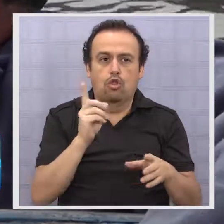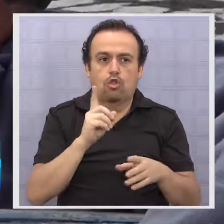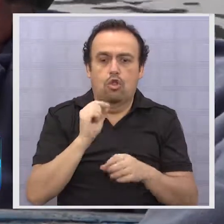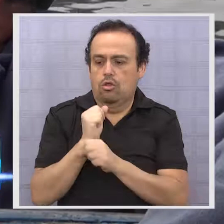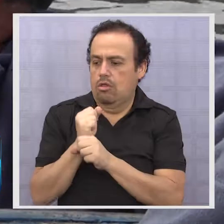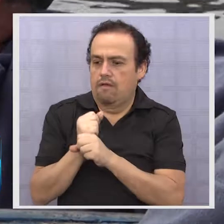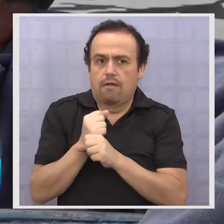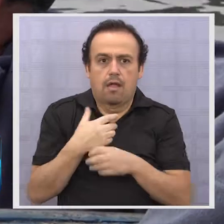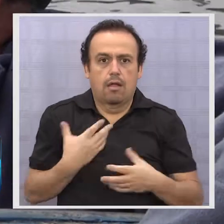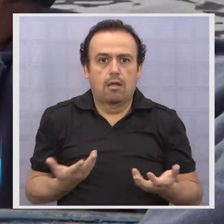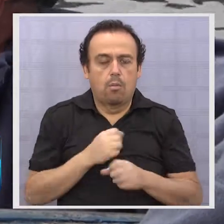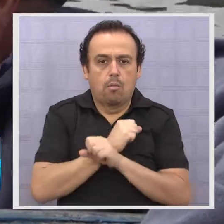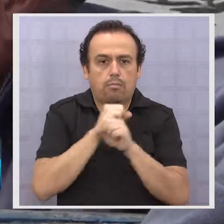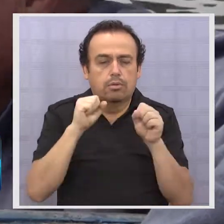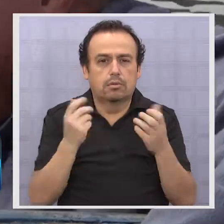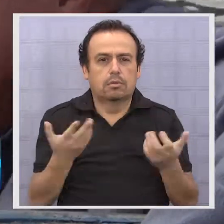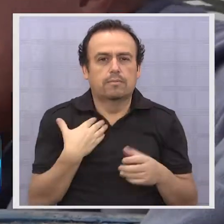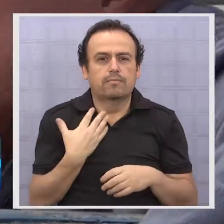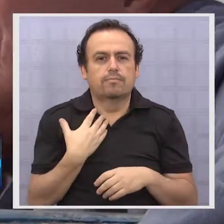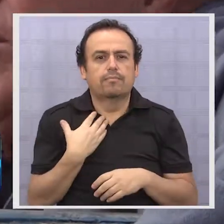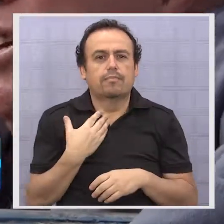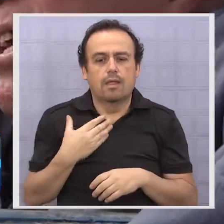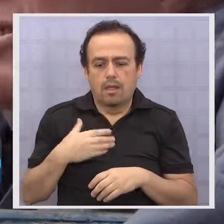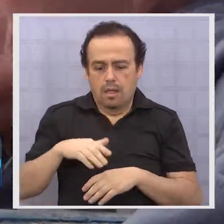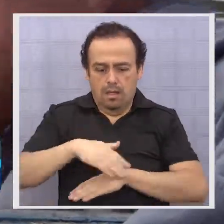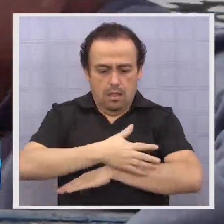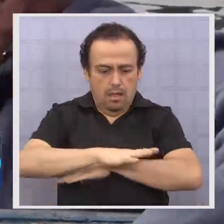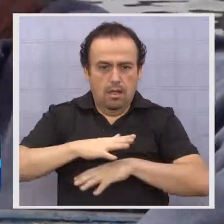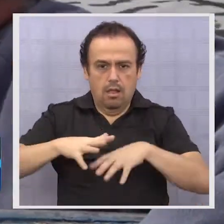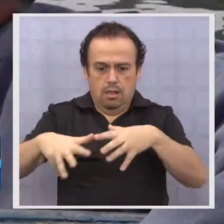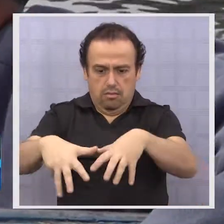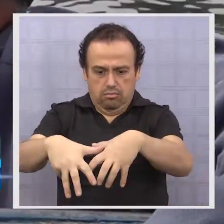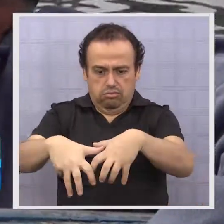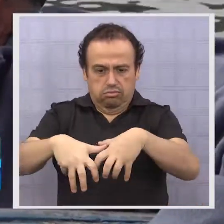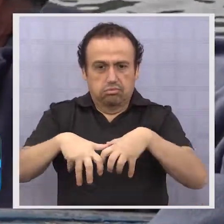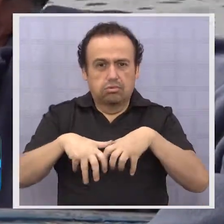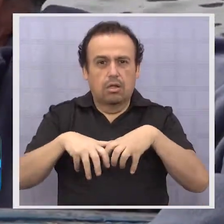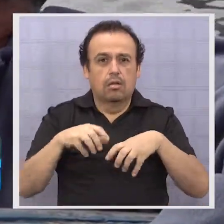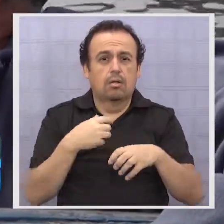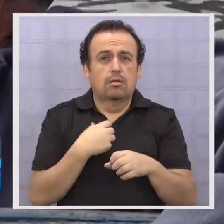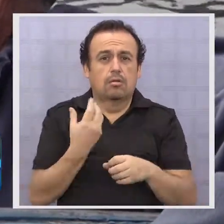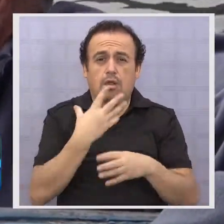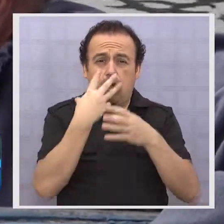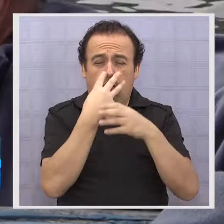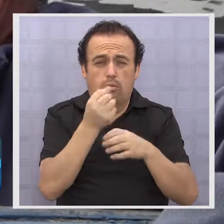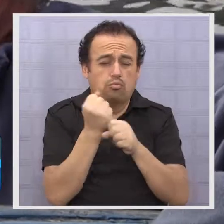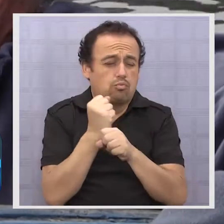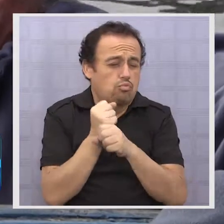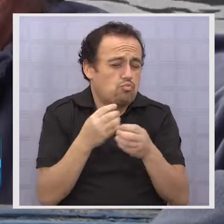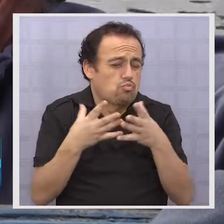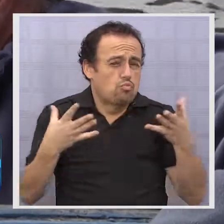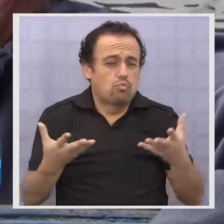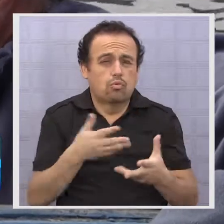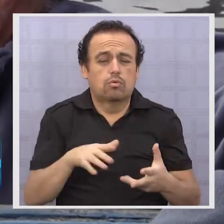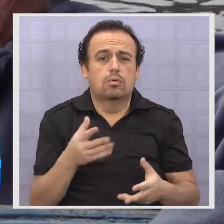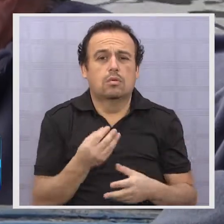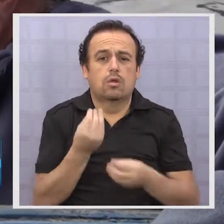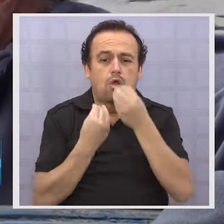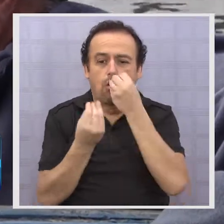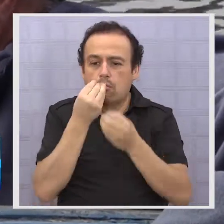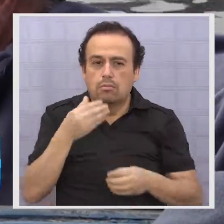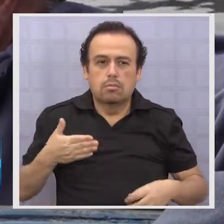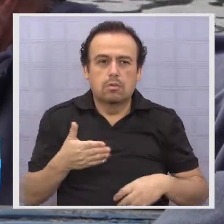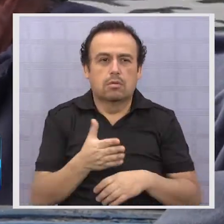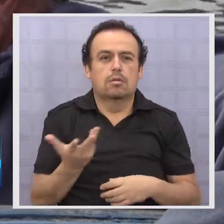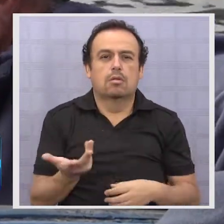deja trabajar al pescador, principalmente al que saca por la orilla con red. No lo deja trabajar él, pues es mucha la abundancia y es poca la